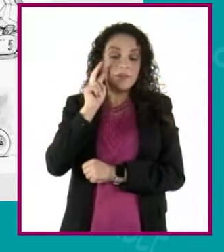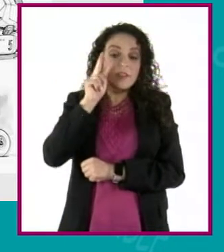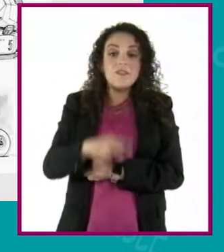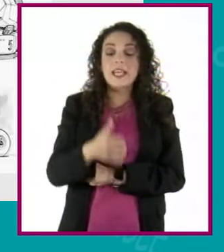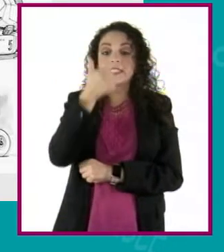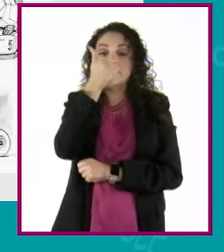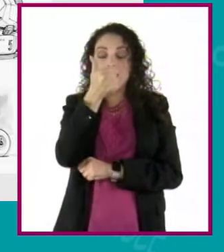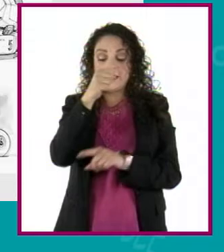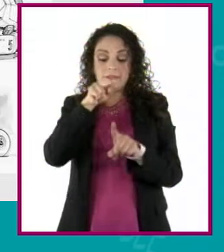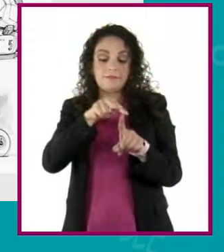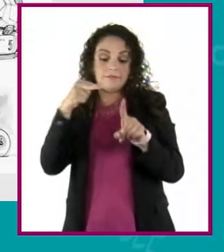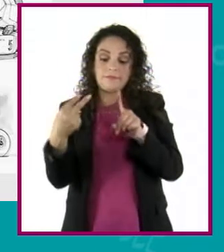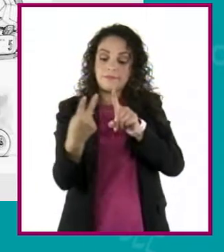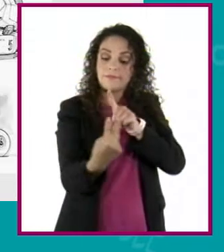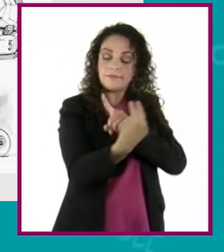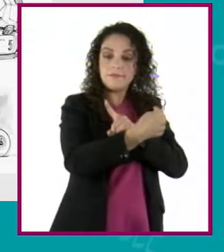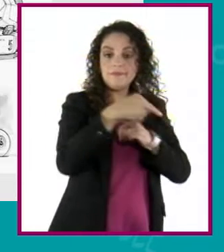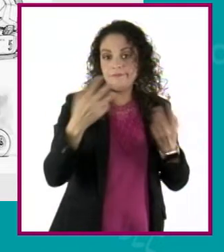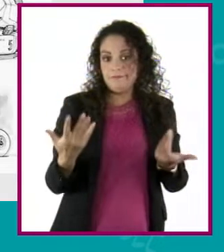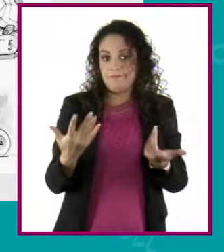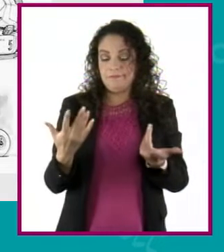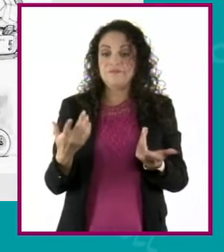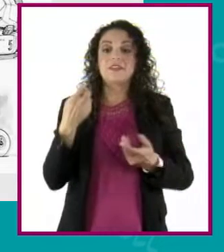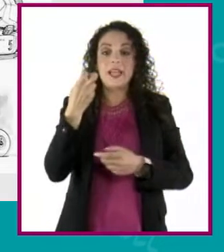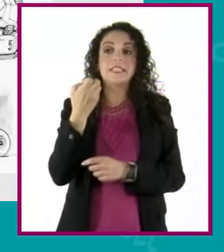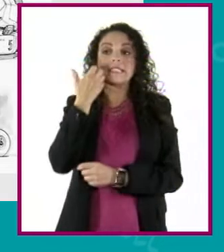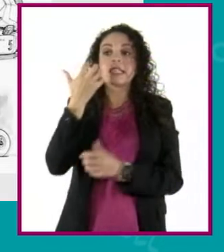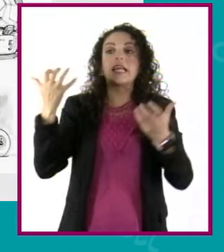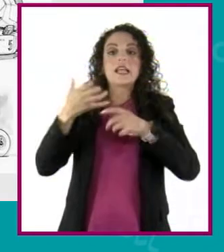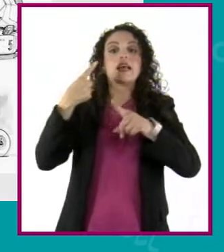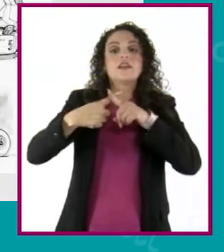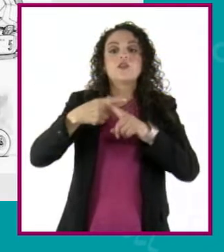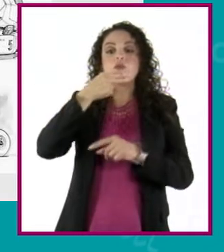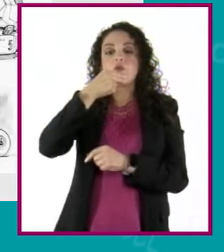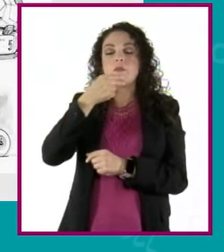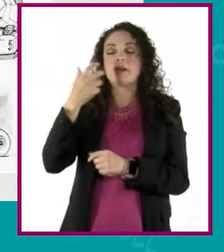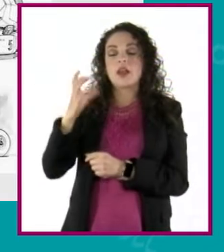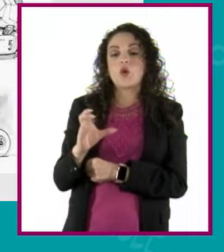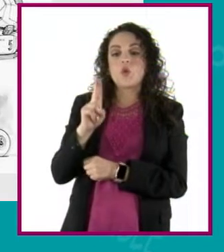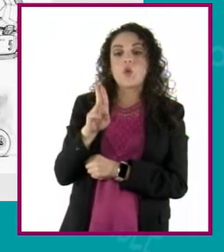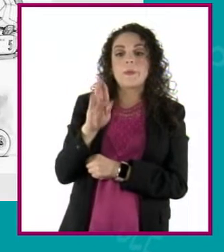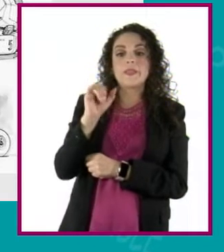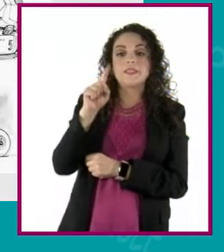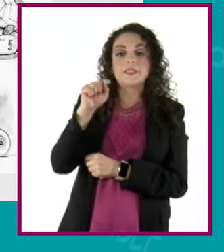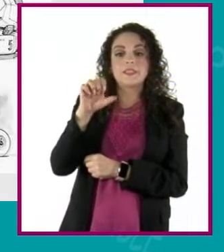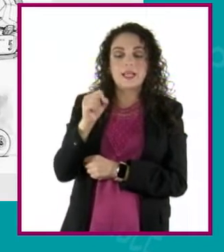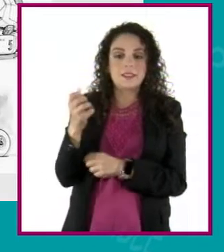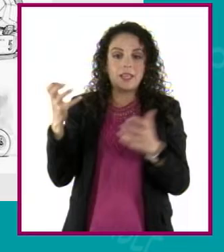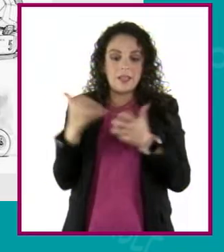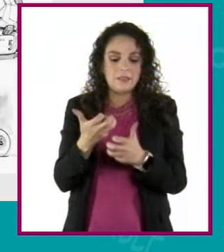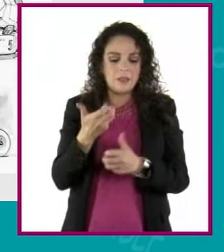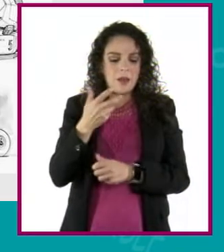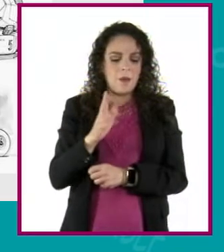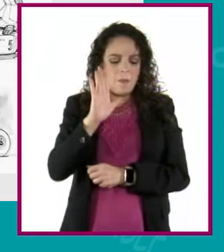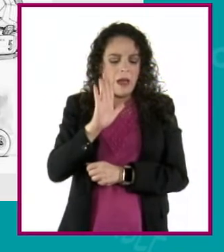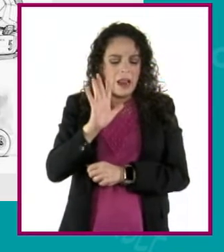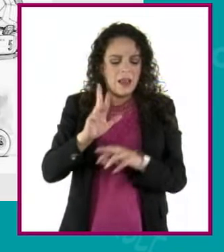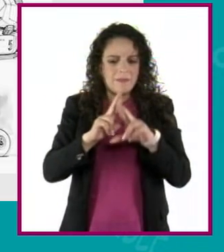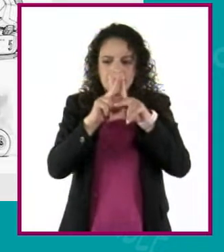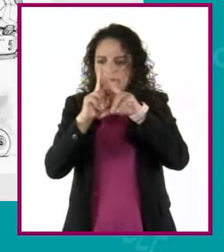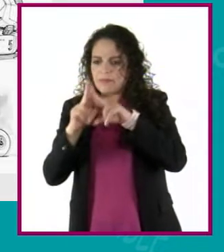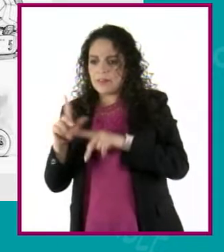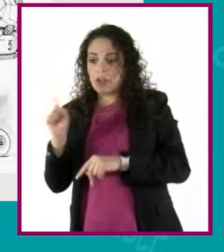sola vista. Eso lo trataron de hacer los cubistas y por esto estas figuras se ven como dislocadas, pero fue porque ellos